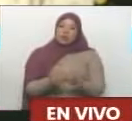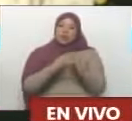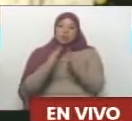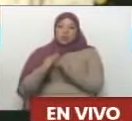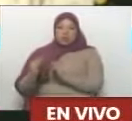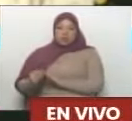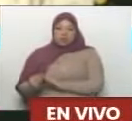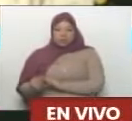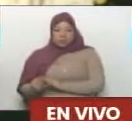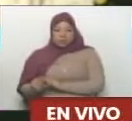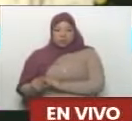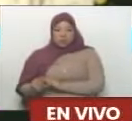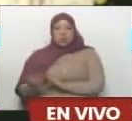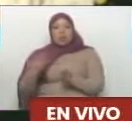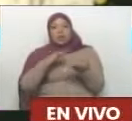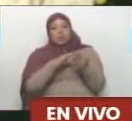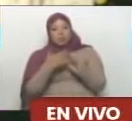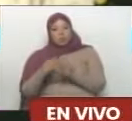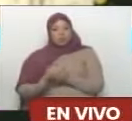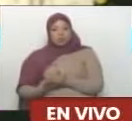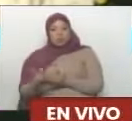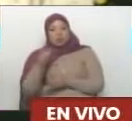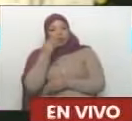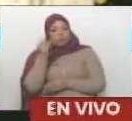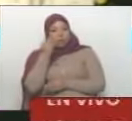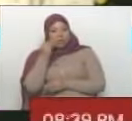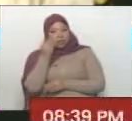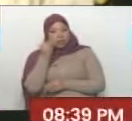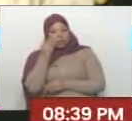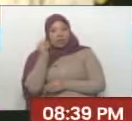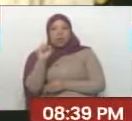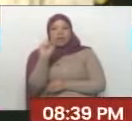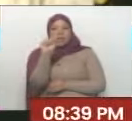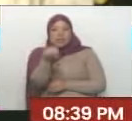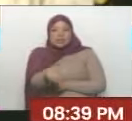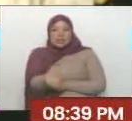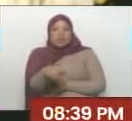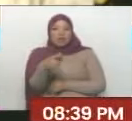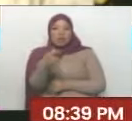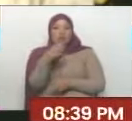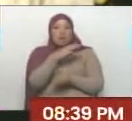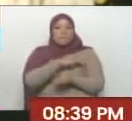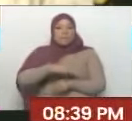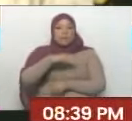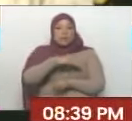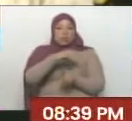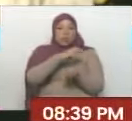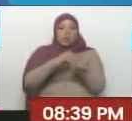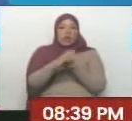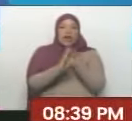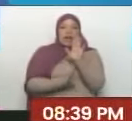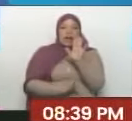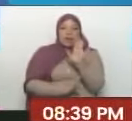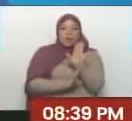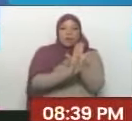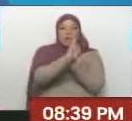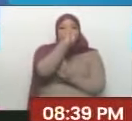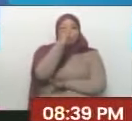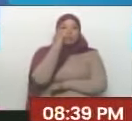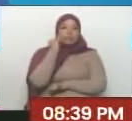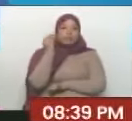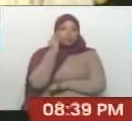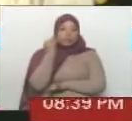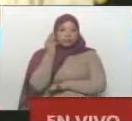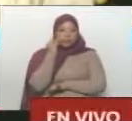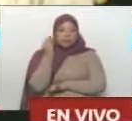canchas, nuestros espacios comunales. Ya ustedes tienen una experiencia, Karen. Sí, desde Misión Cultura hemos venido desarrollando. ¿Cómo ha sido esa experiencia? Ha